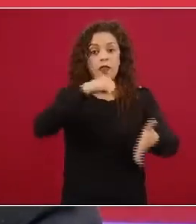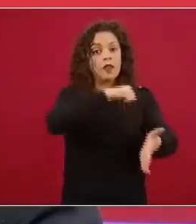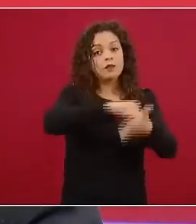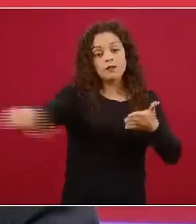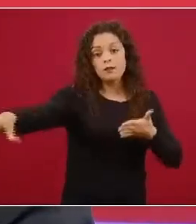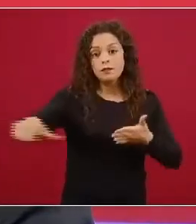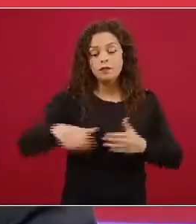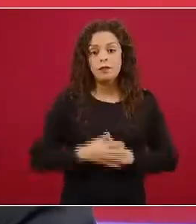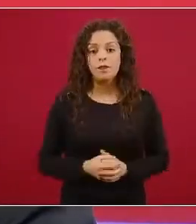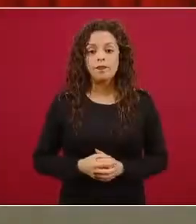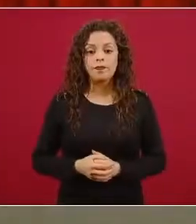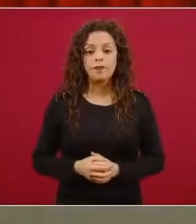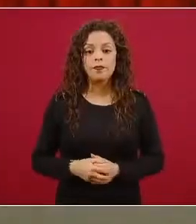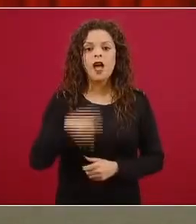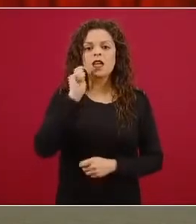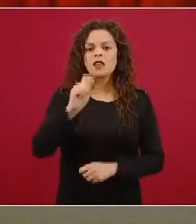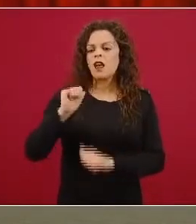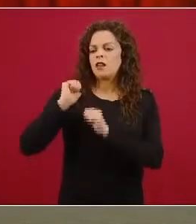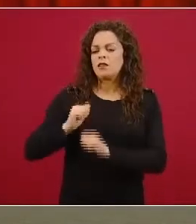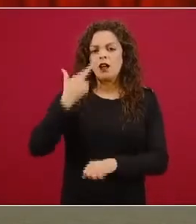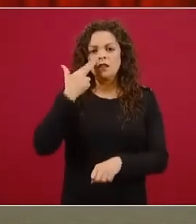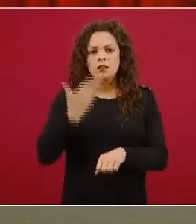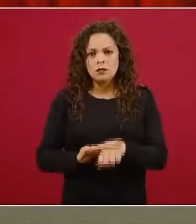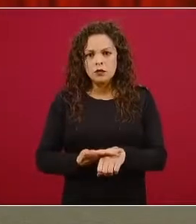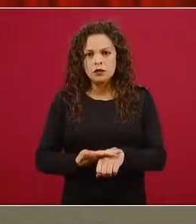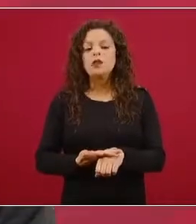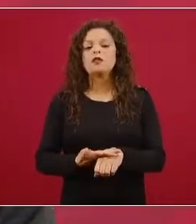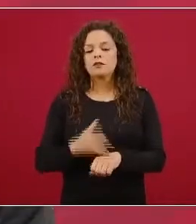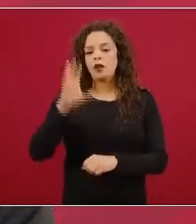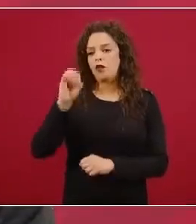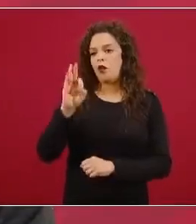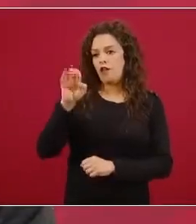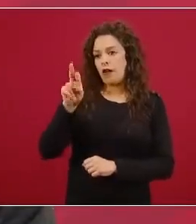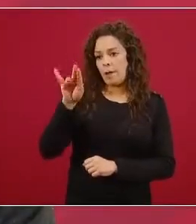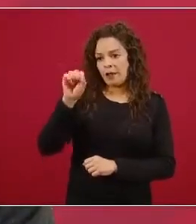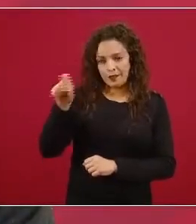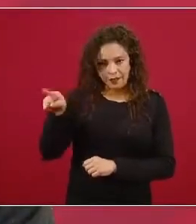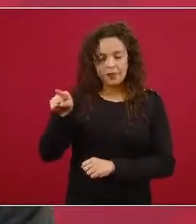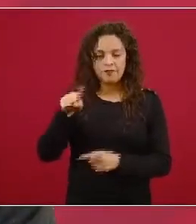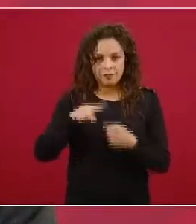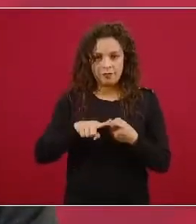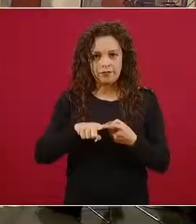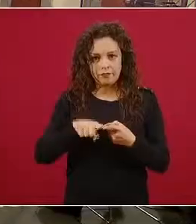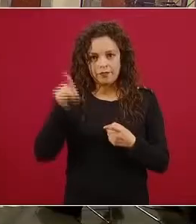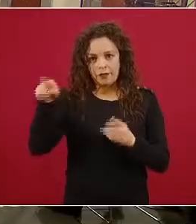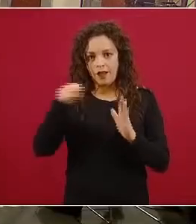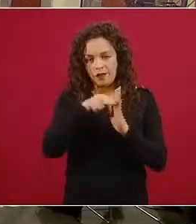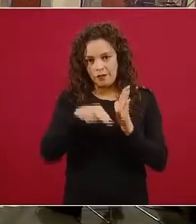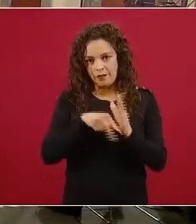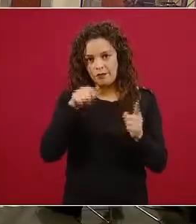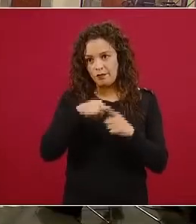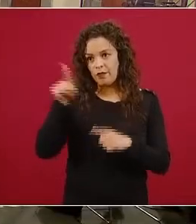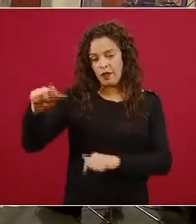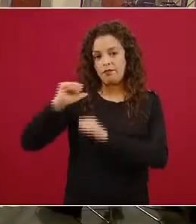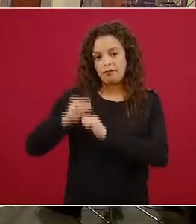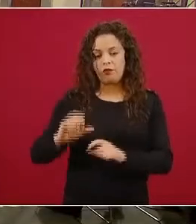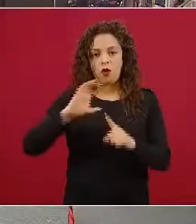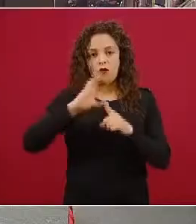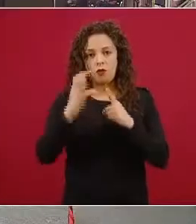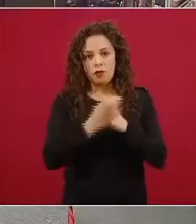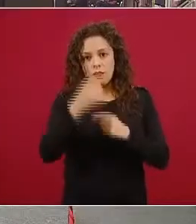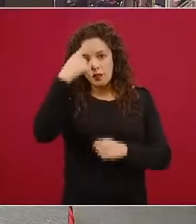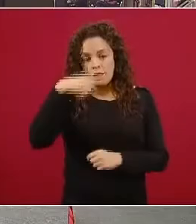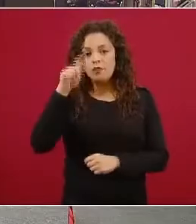mixto. En algunas hay una competencia directa de COFEPRIS, efectivamente la norma, la tutela COFEPRIS, el Comité Consultivo de